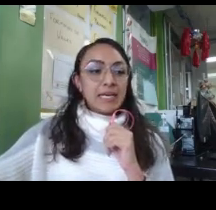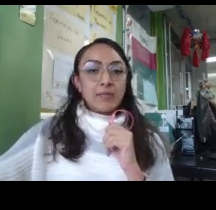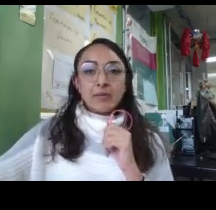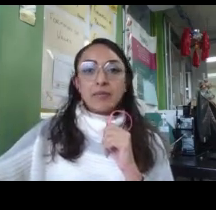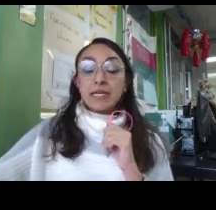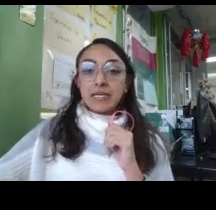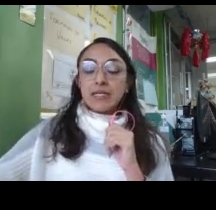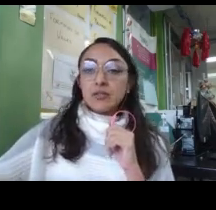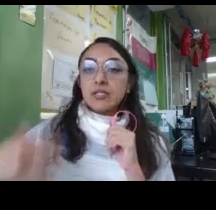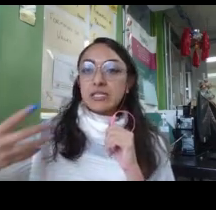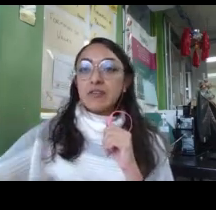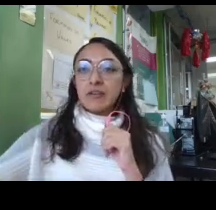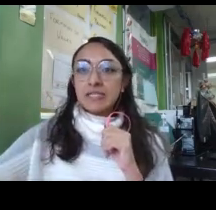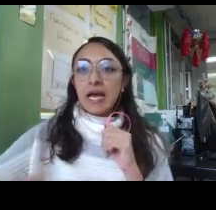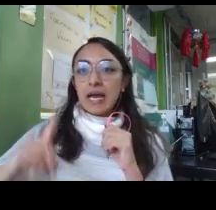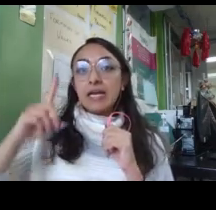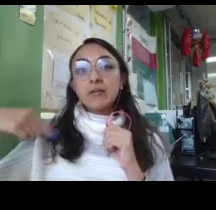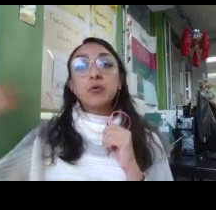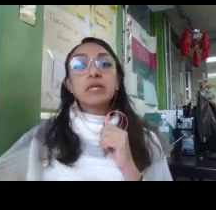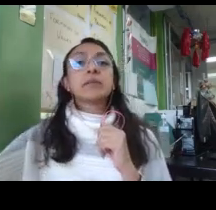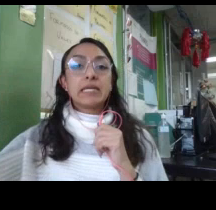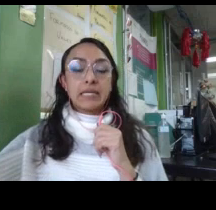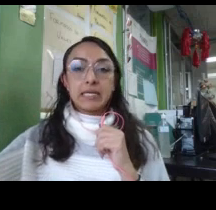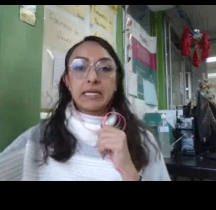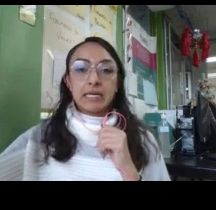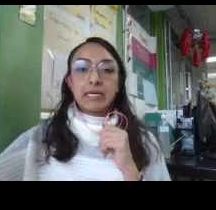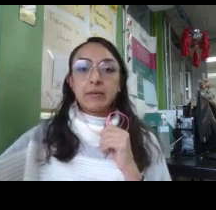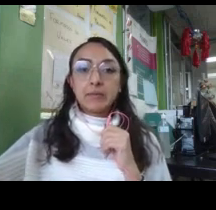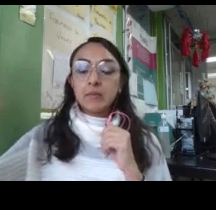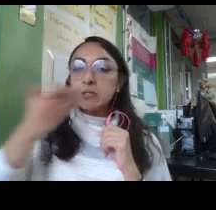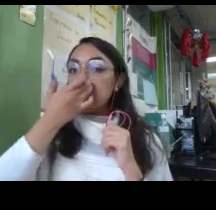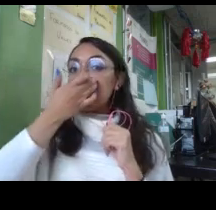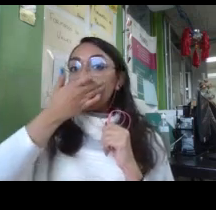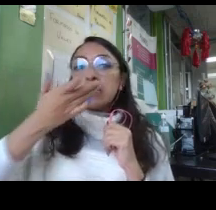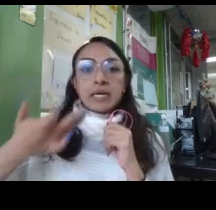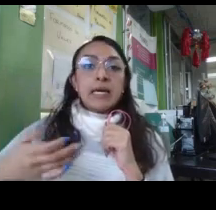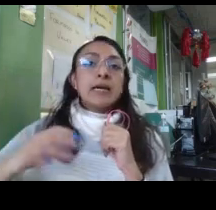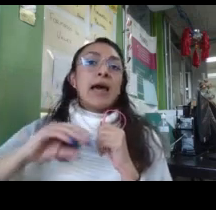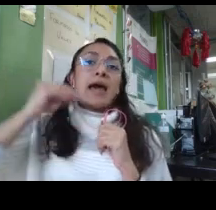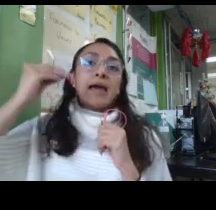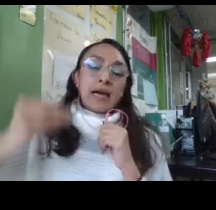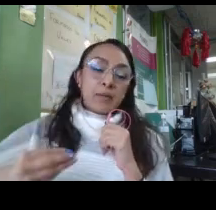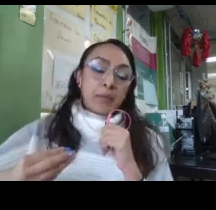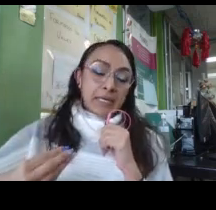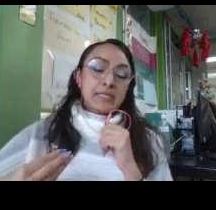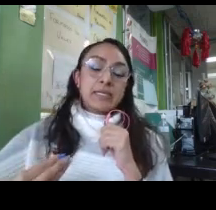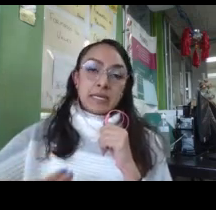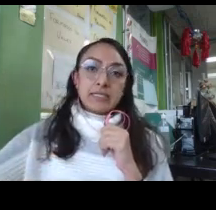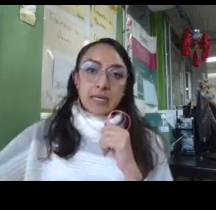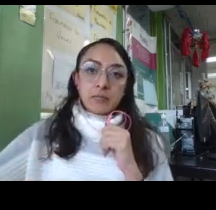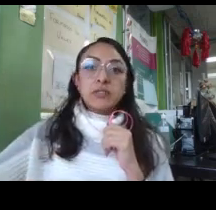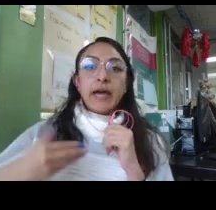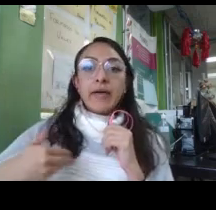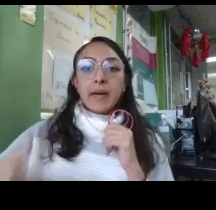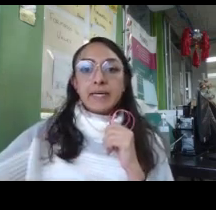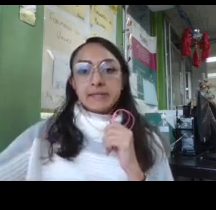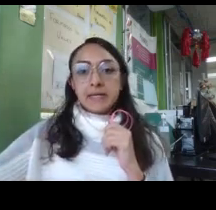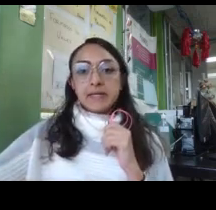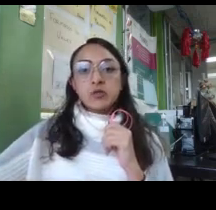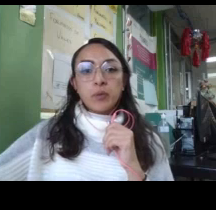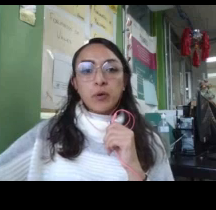acá, que es la M de mexicana, nos hace referencia a la República Mexicana en la que vivimos y al país en el que estamos.